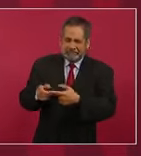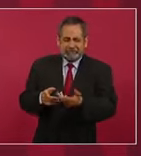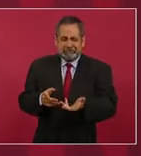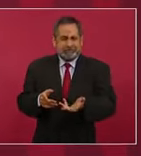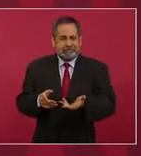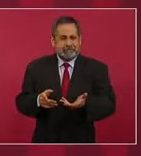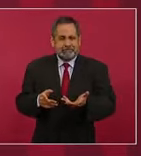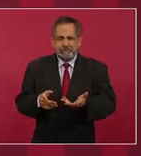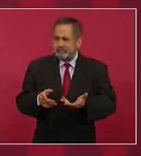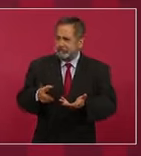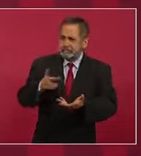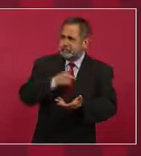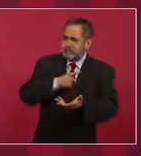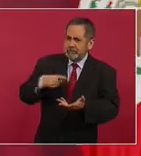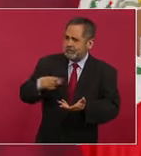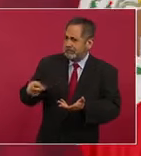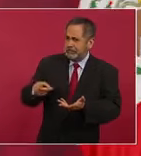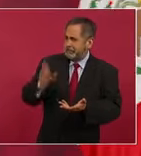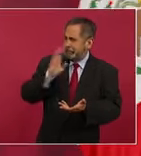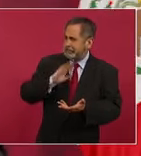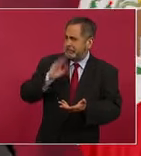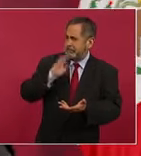Como algo indebido,